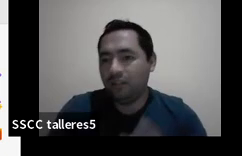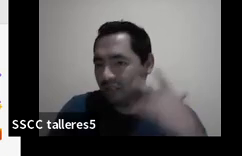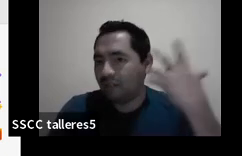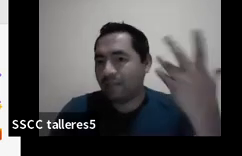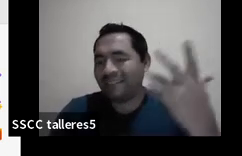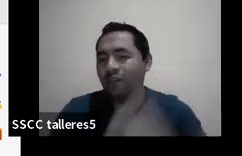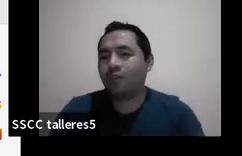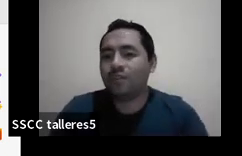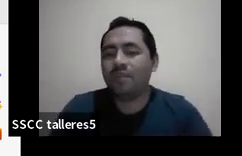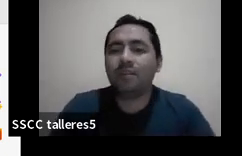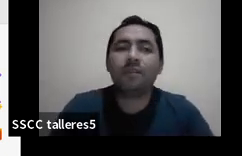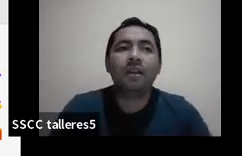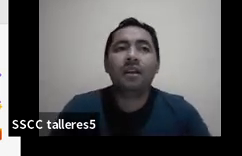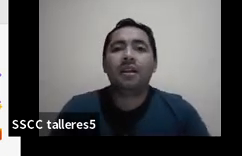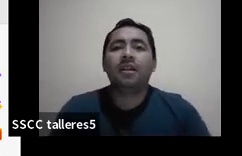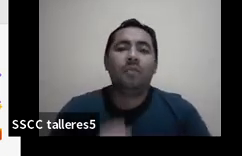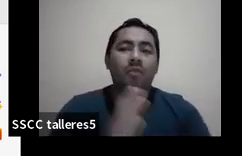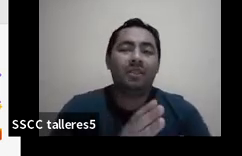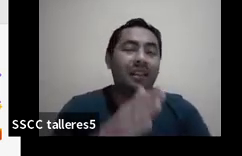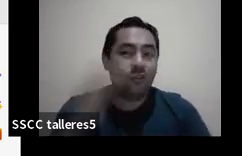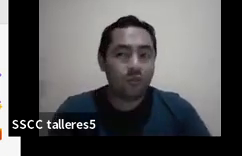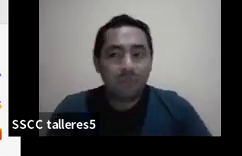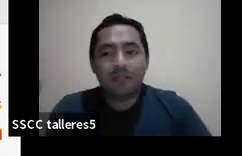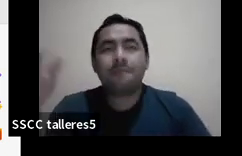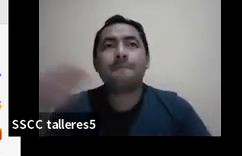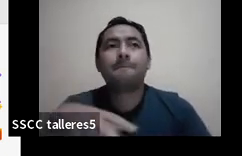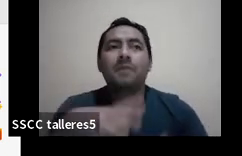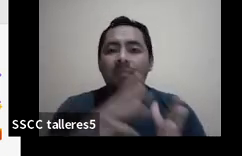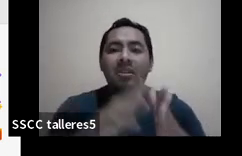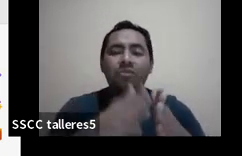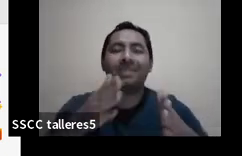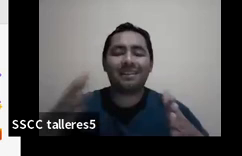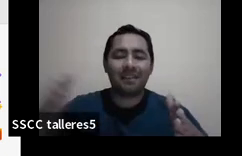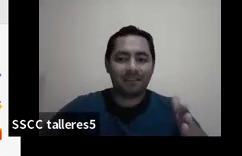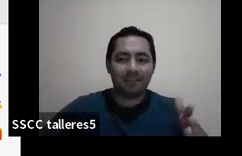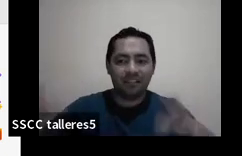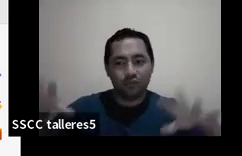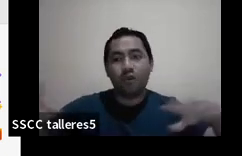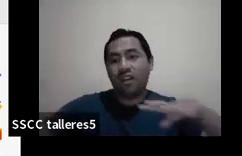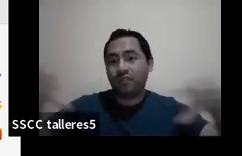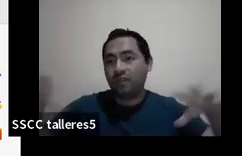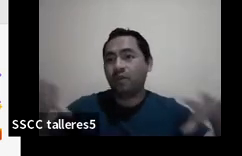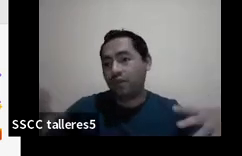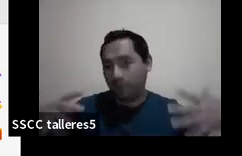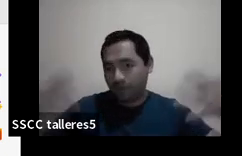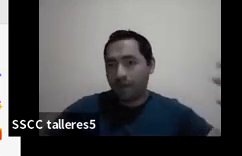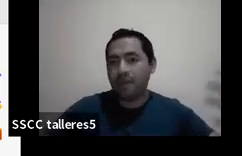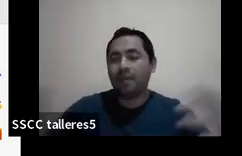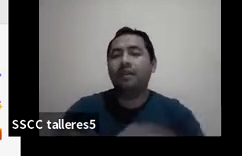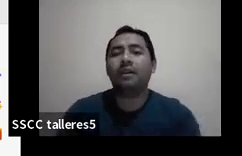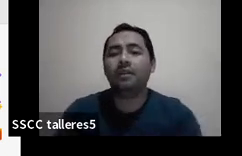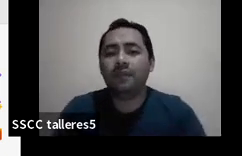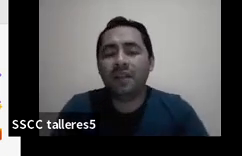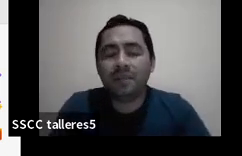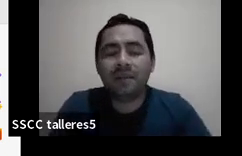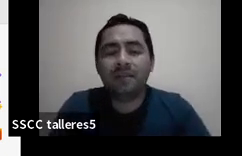¿no? Y tienen bastante conocimiento. Pero a partir del año 2000, que empezó a cerrarse estos colegios exclusivos que